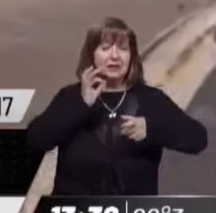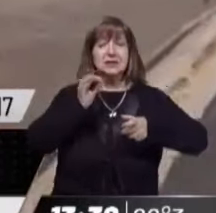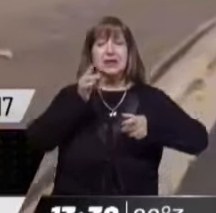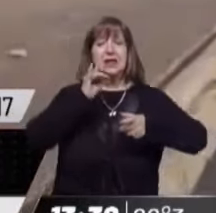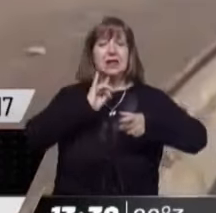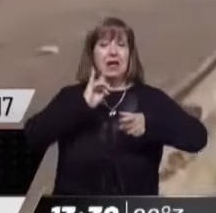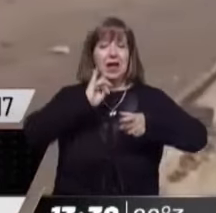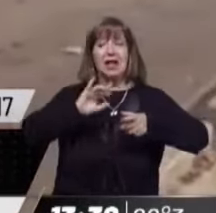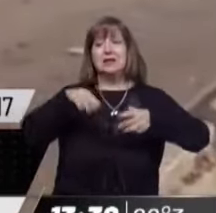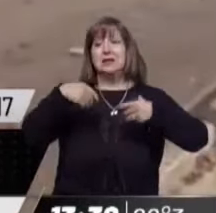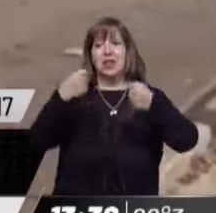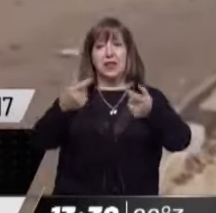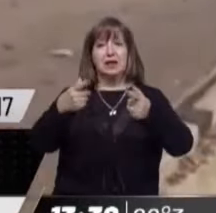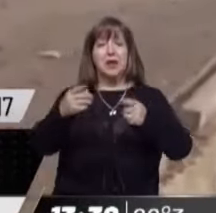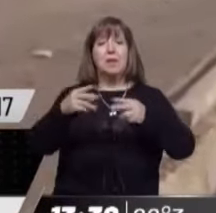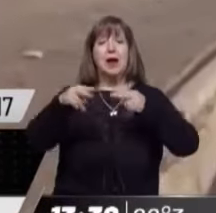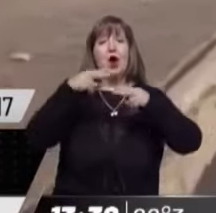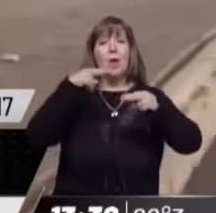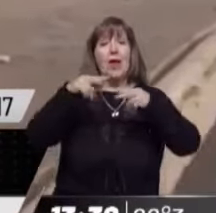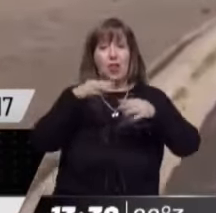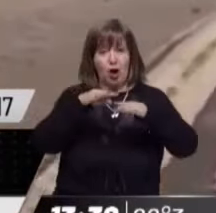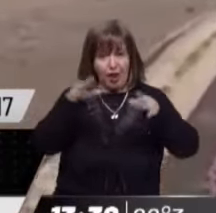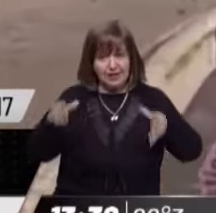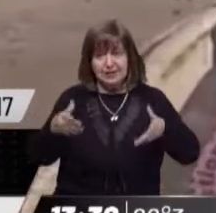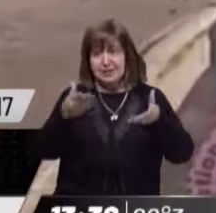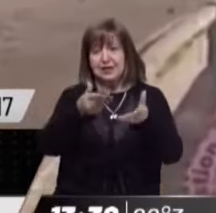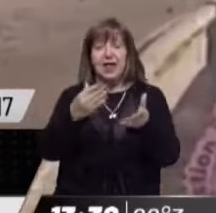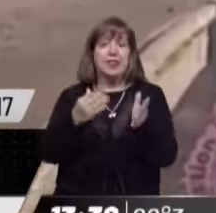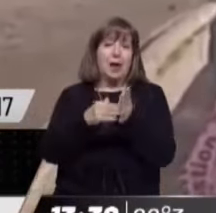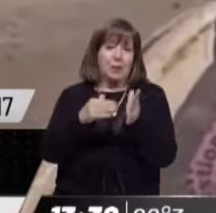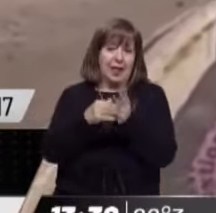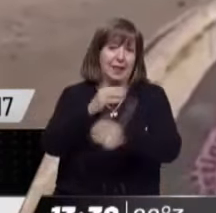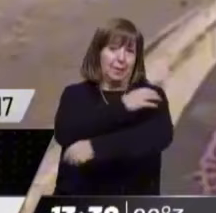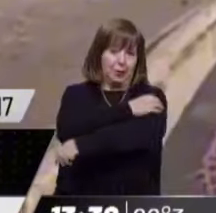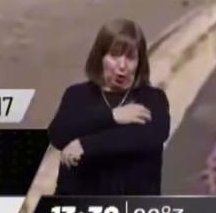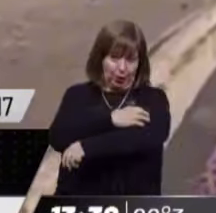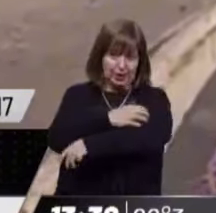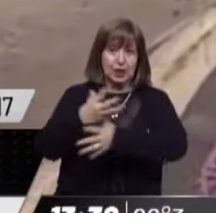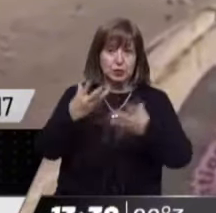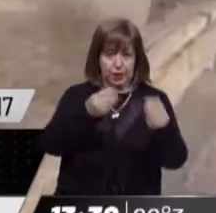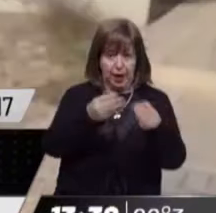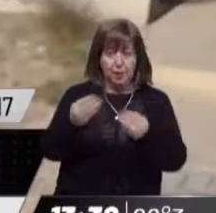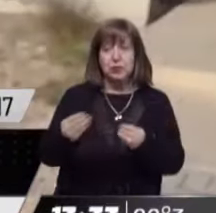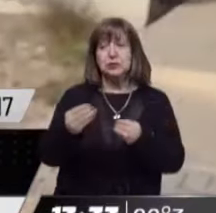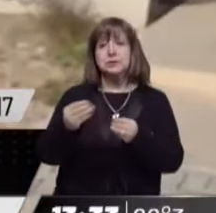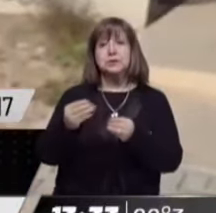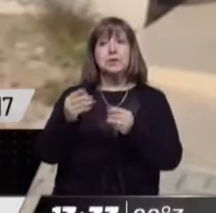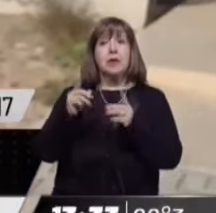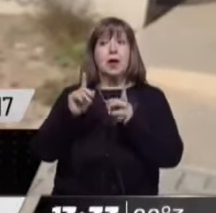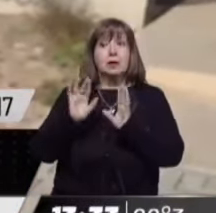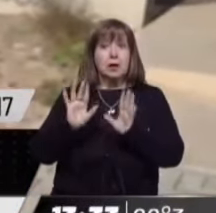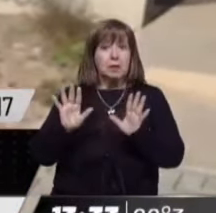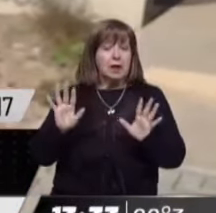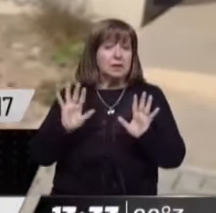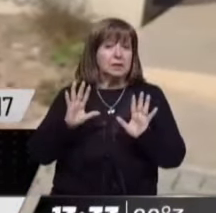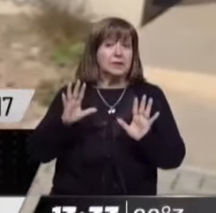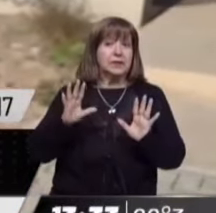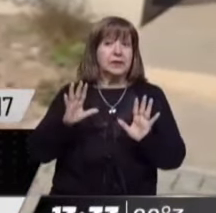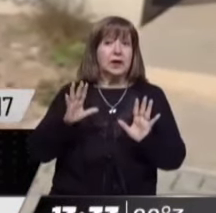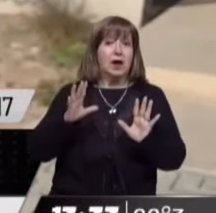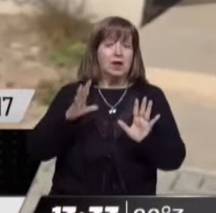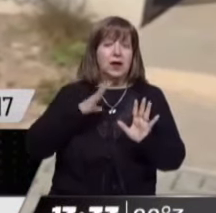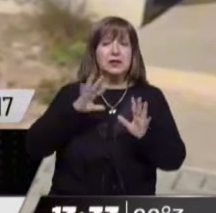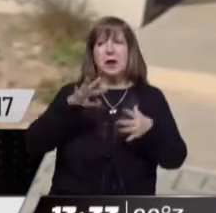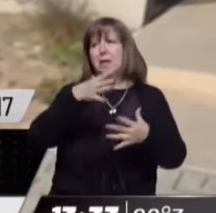por niño. Eso, entre los centros CONIN y los merenderos y comedores apadrinados,